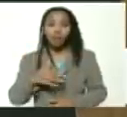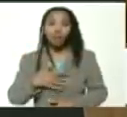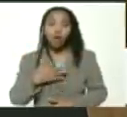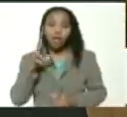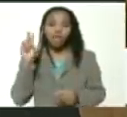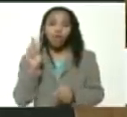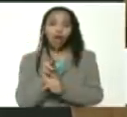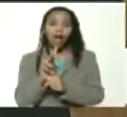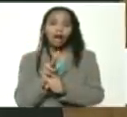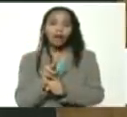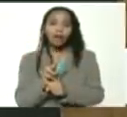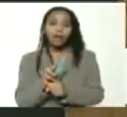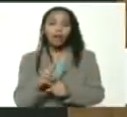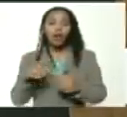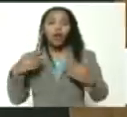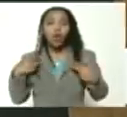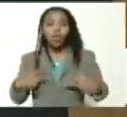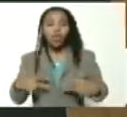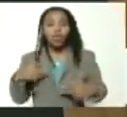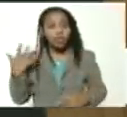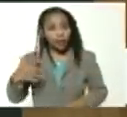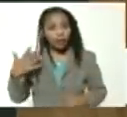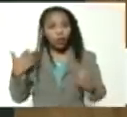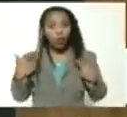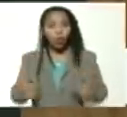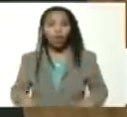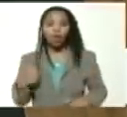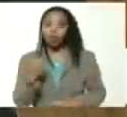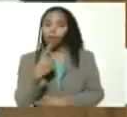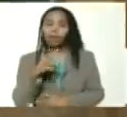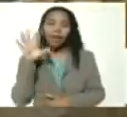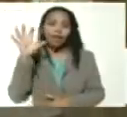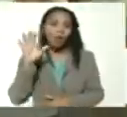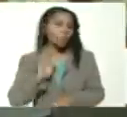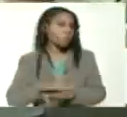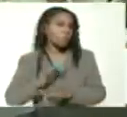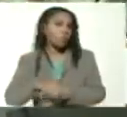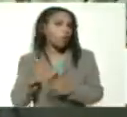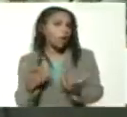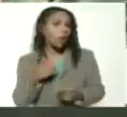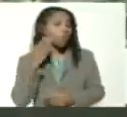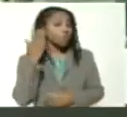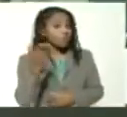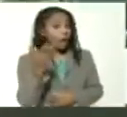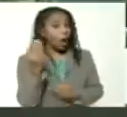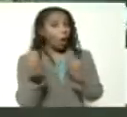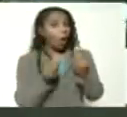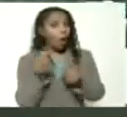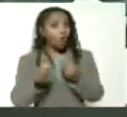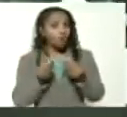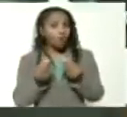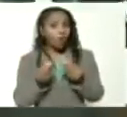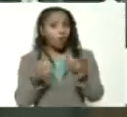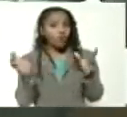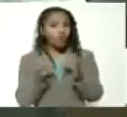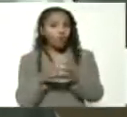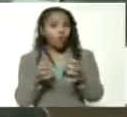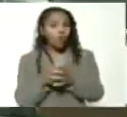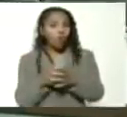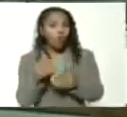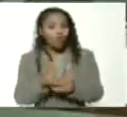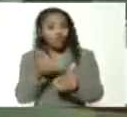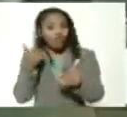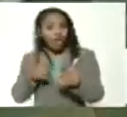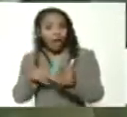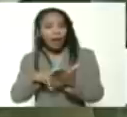violar los derechos humanos, no solamente el Estado. ¿Por qué? Porque cuando usted como grupo